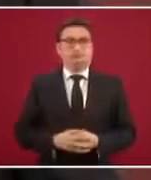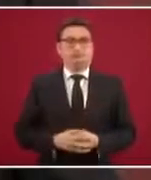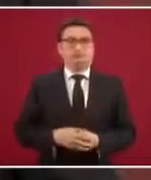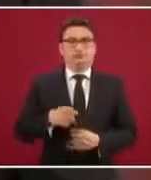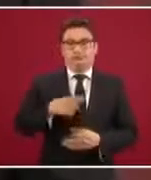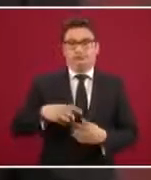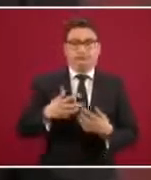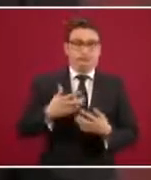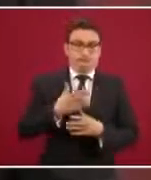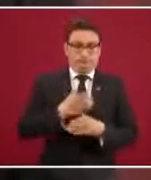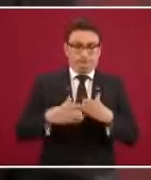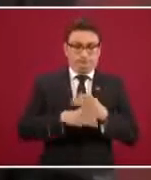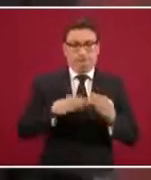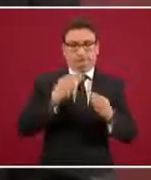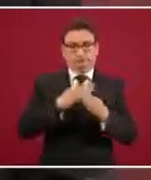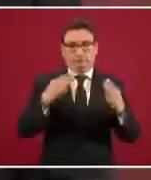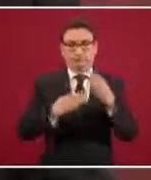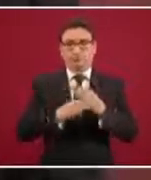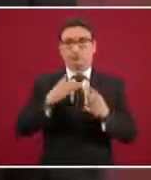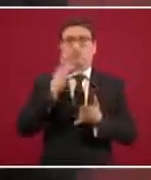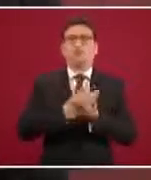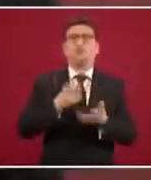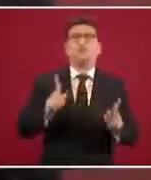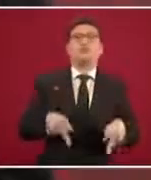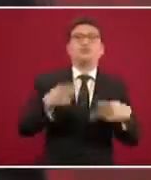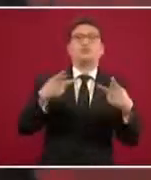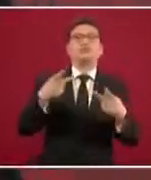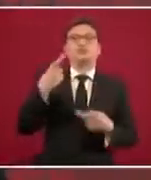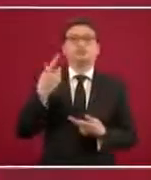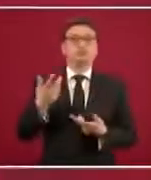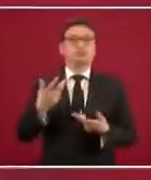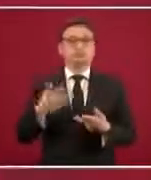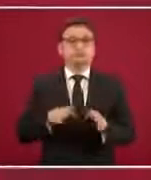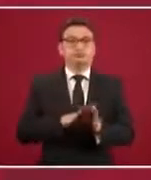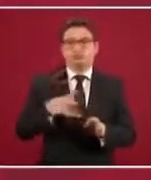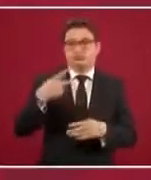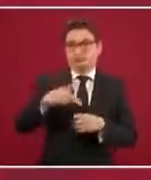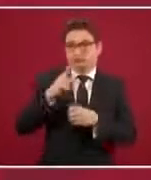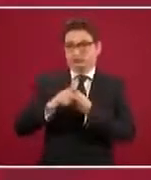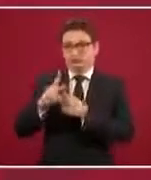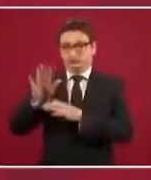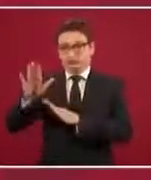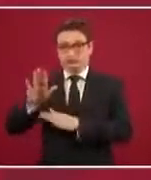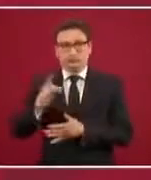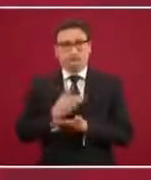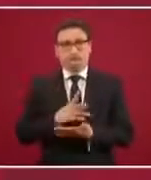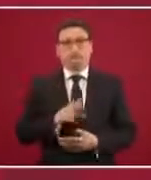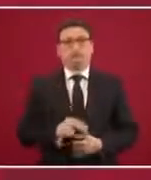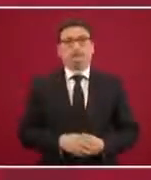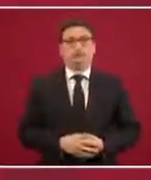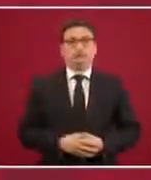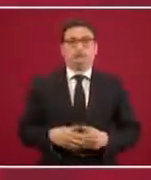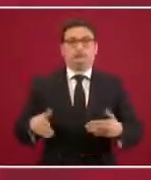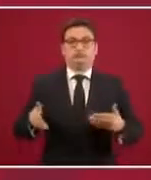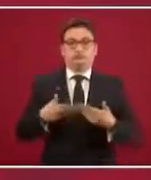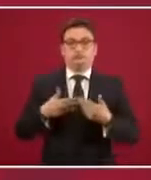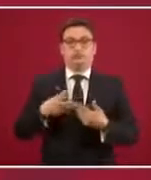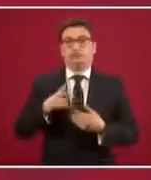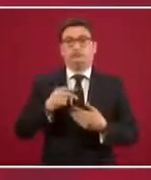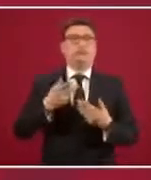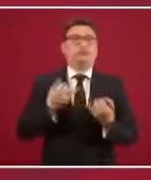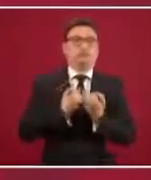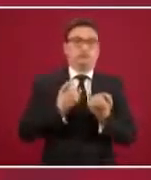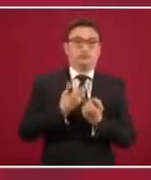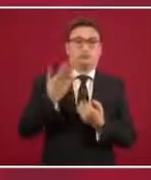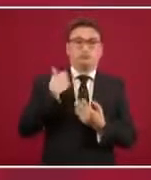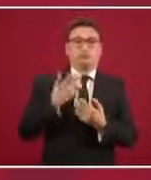estos equipos solo se puedan vender en sus países. Hablamos de eso, de la